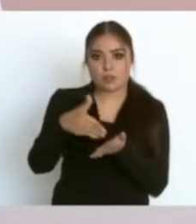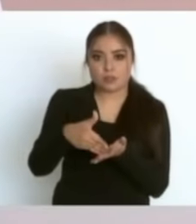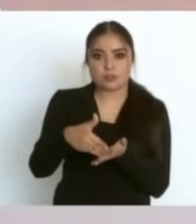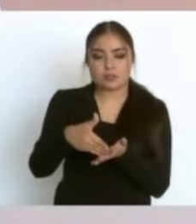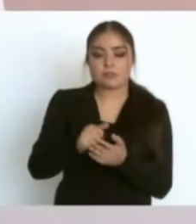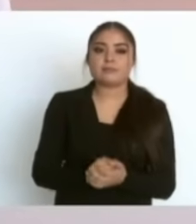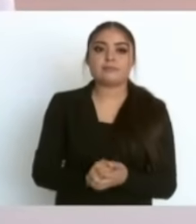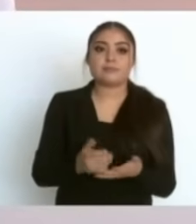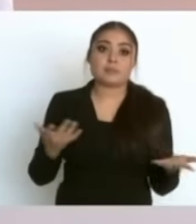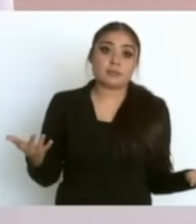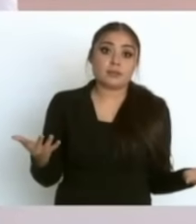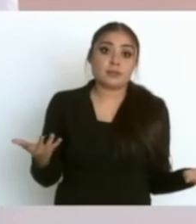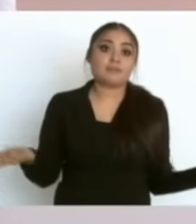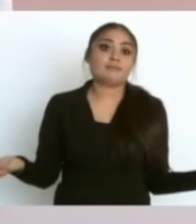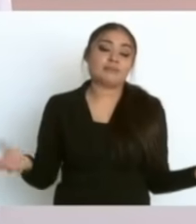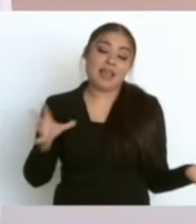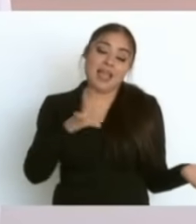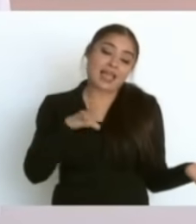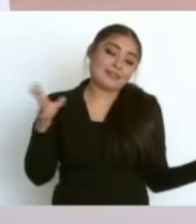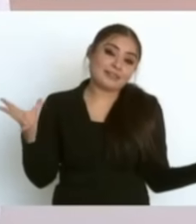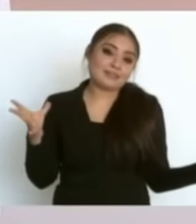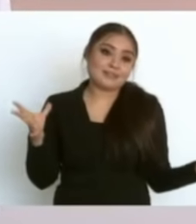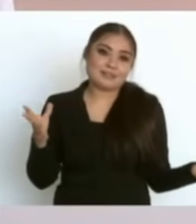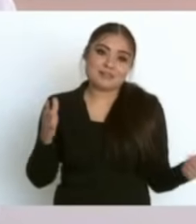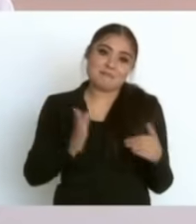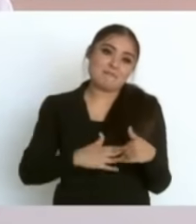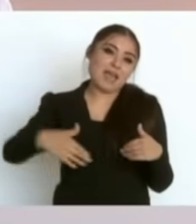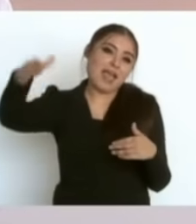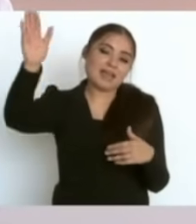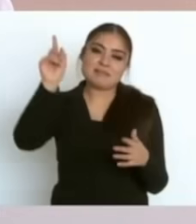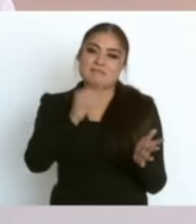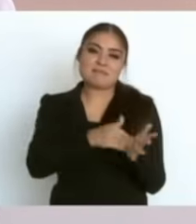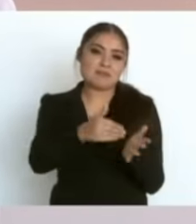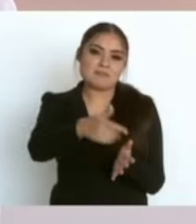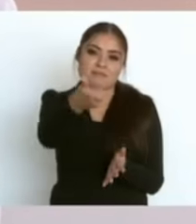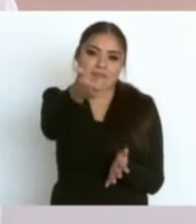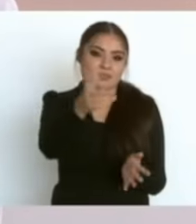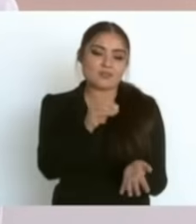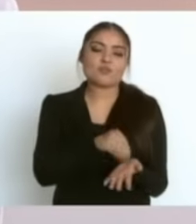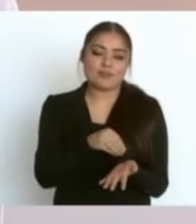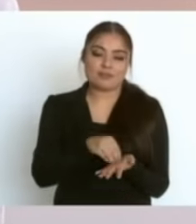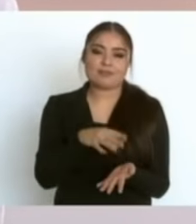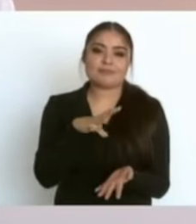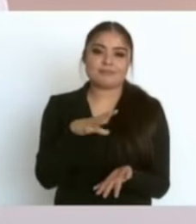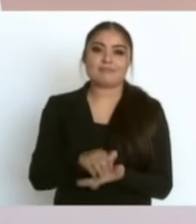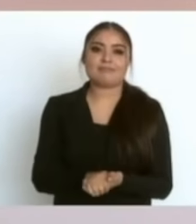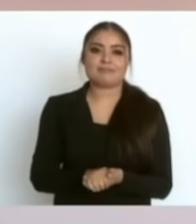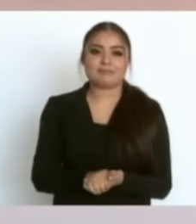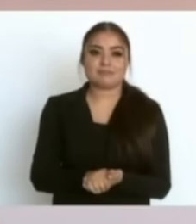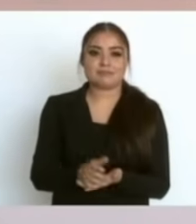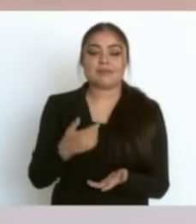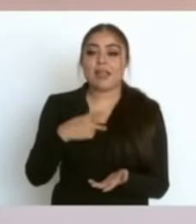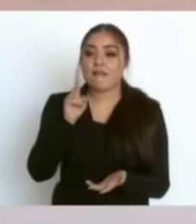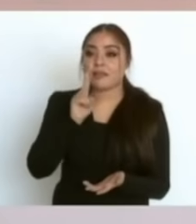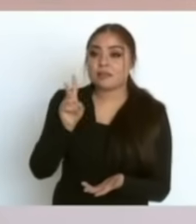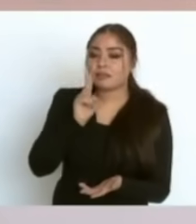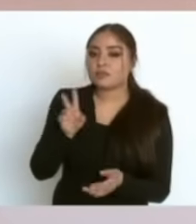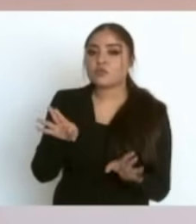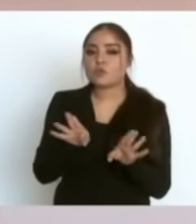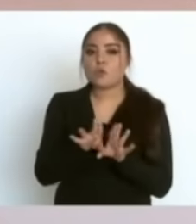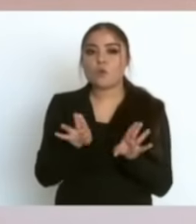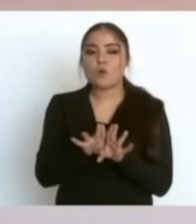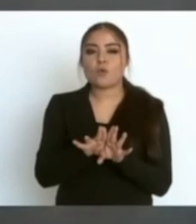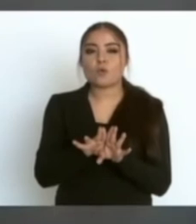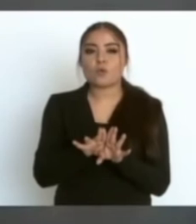o sea que hay más de 1000 millones que tenemos que buscar la forma